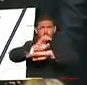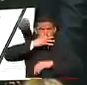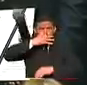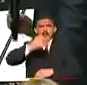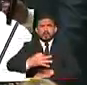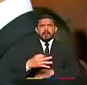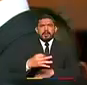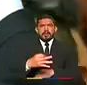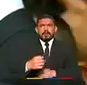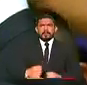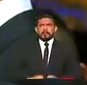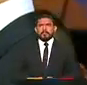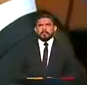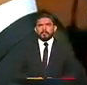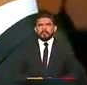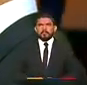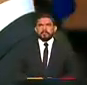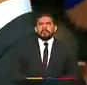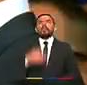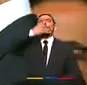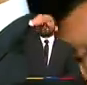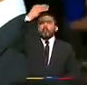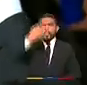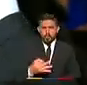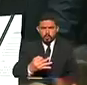Ecuador? Sí, juro.